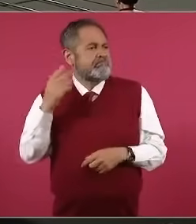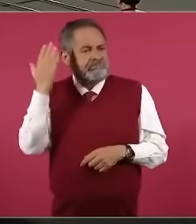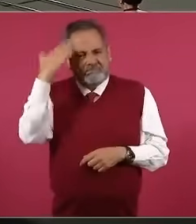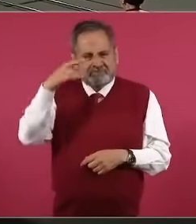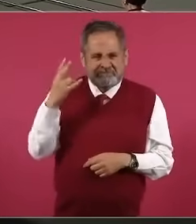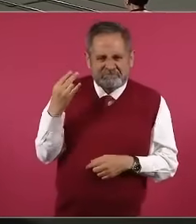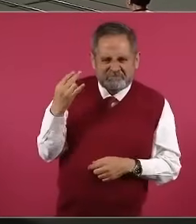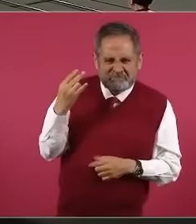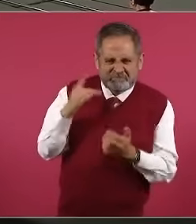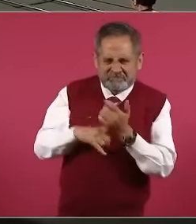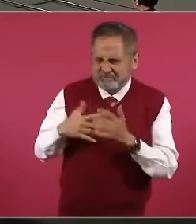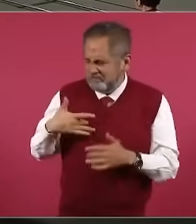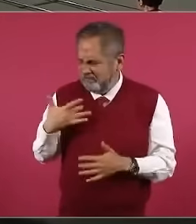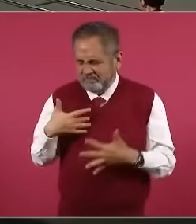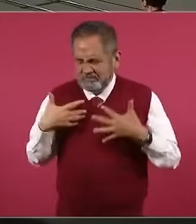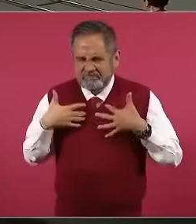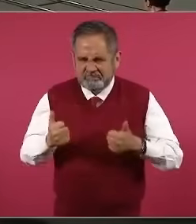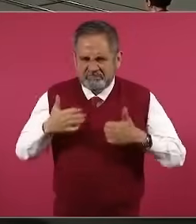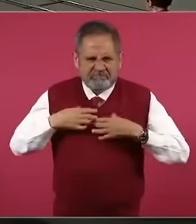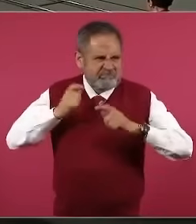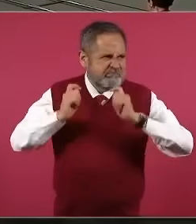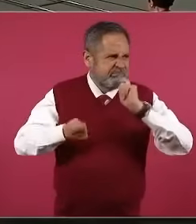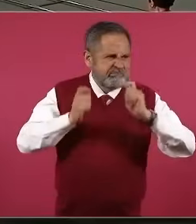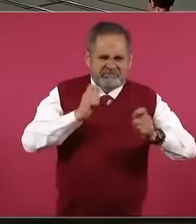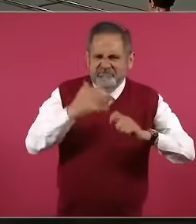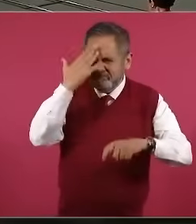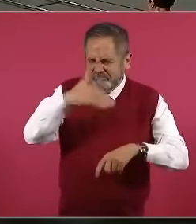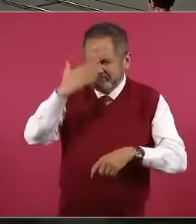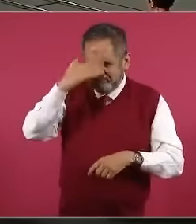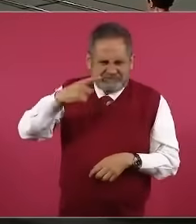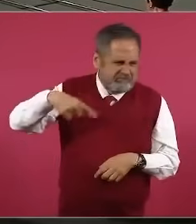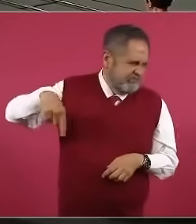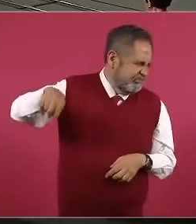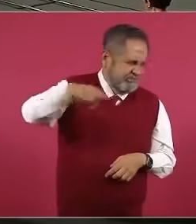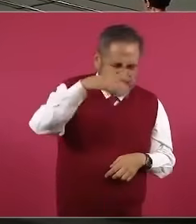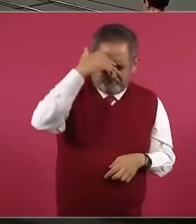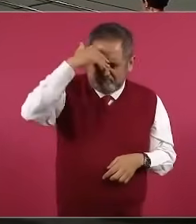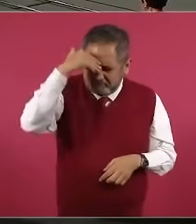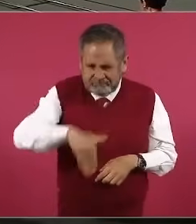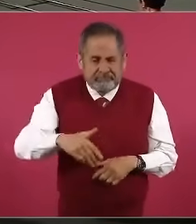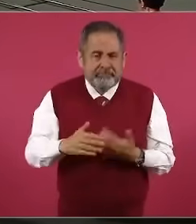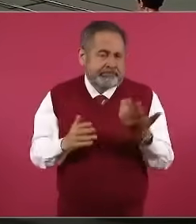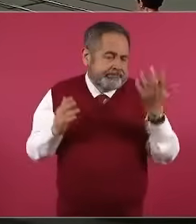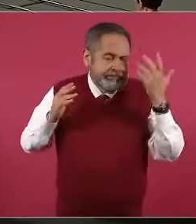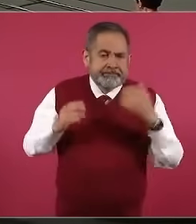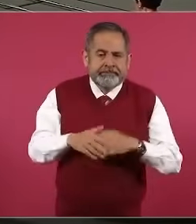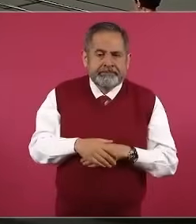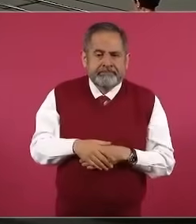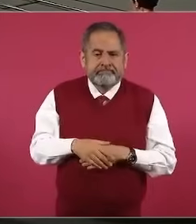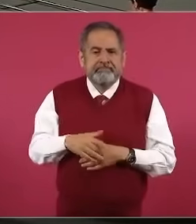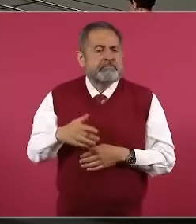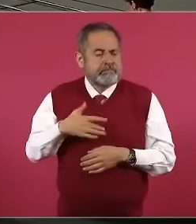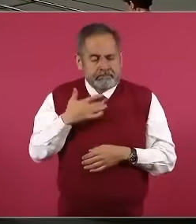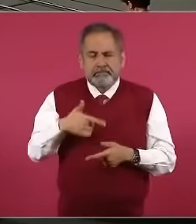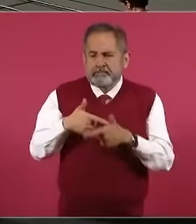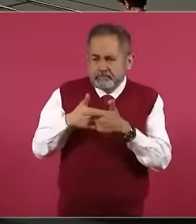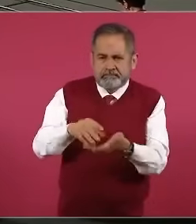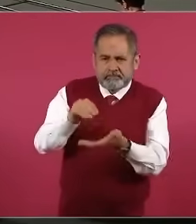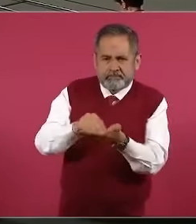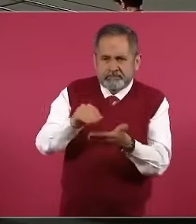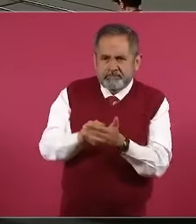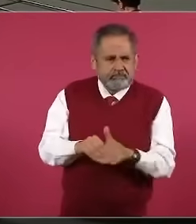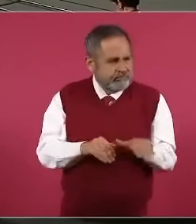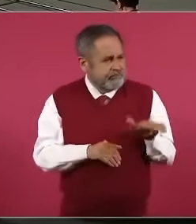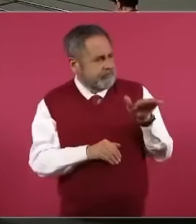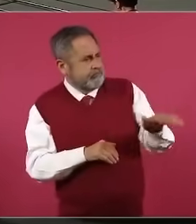muy consciente y vamos a seguir exhortando a